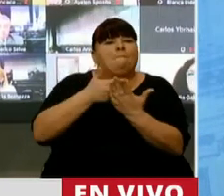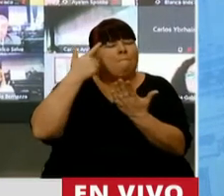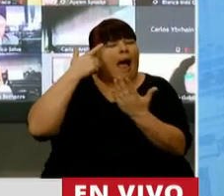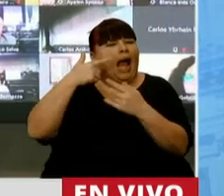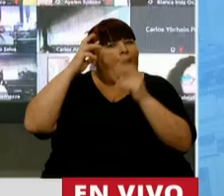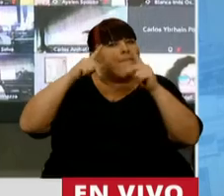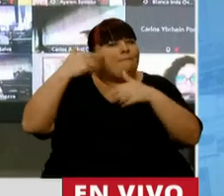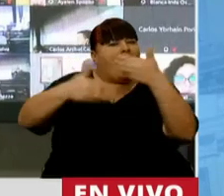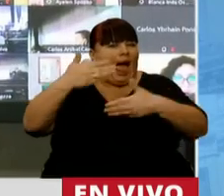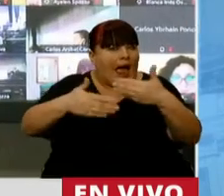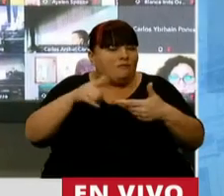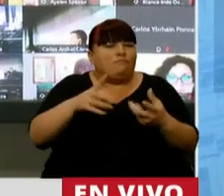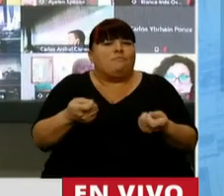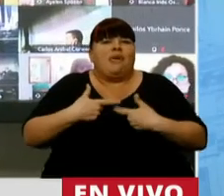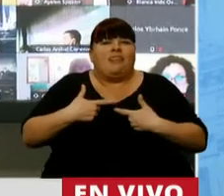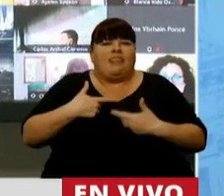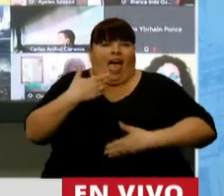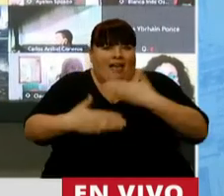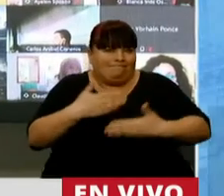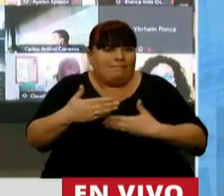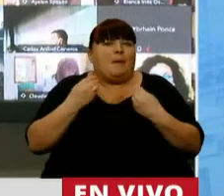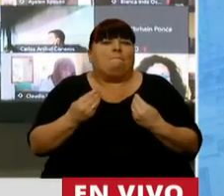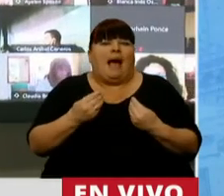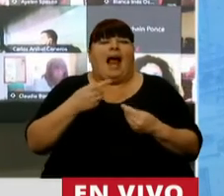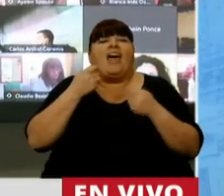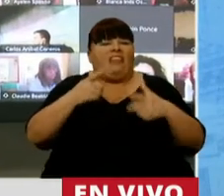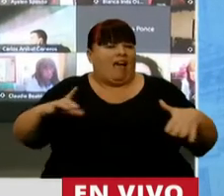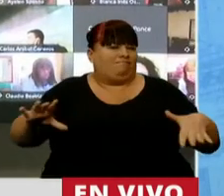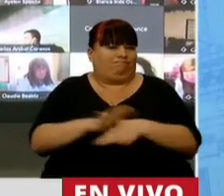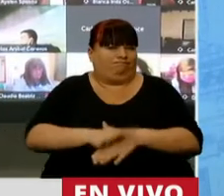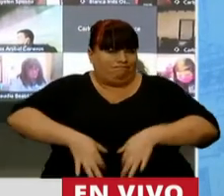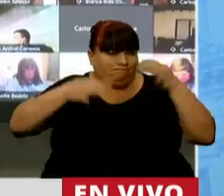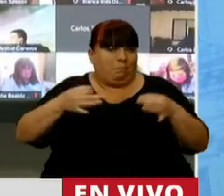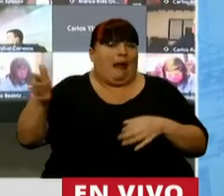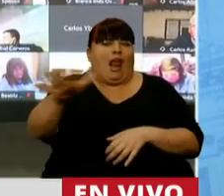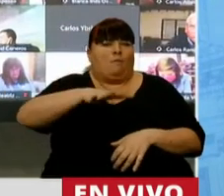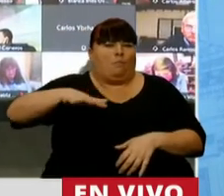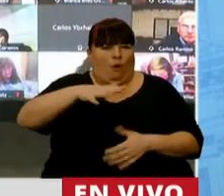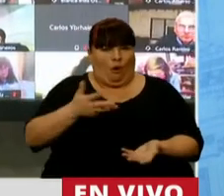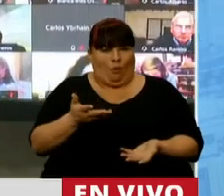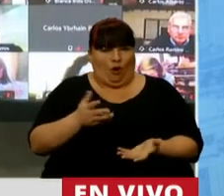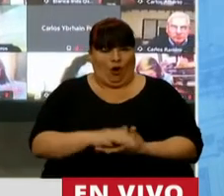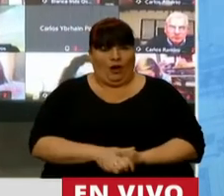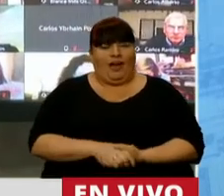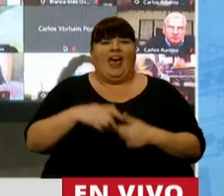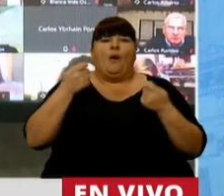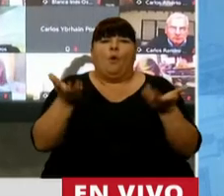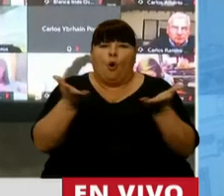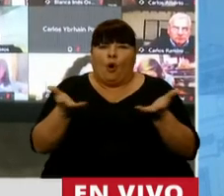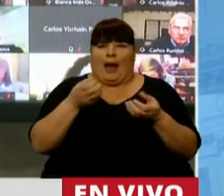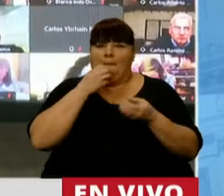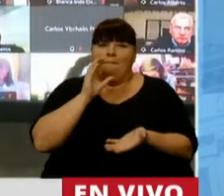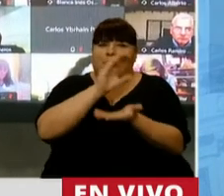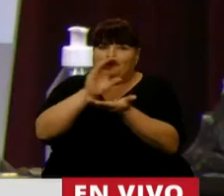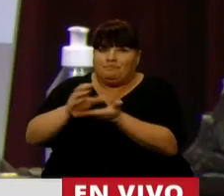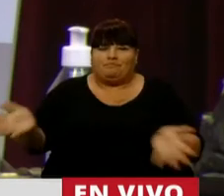ruta, un instrumento que debería generar certezas en la población, que promuevan incentivos